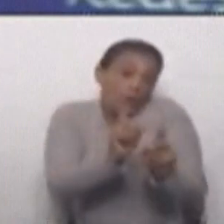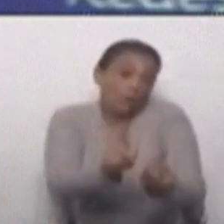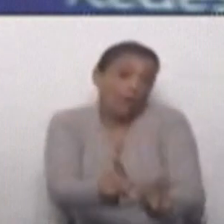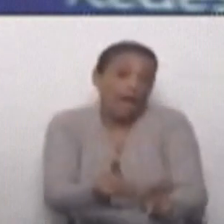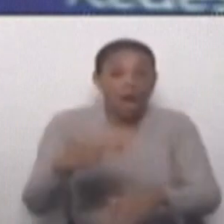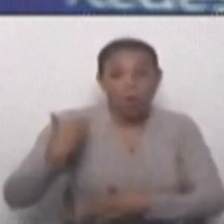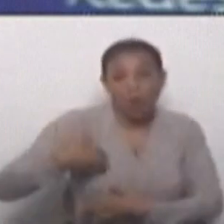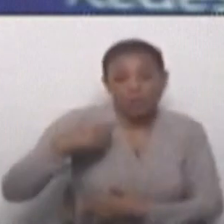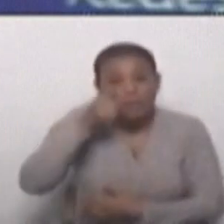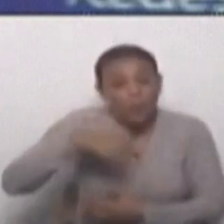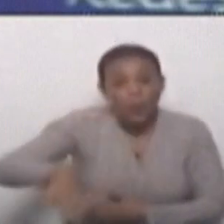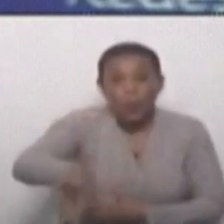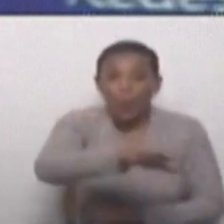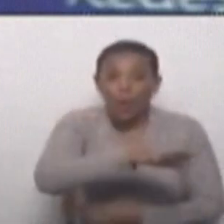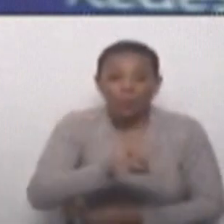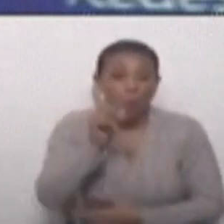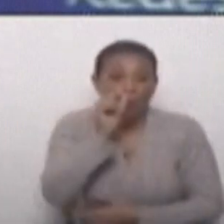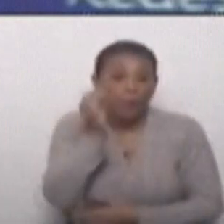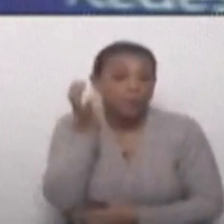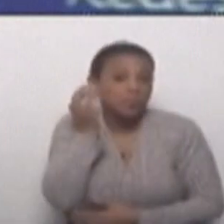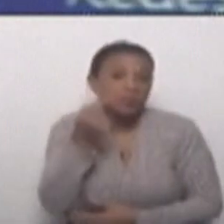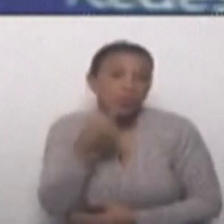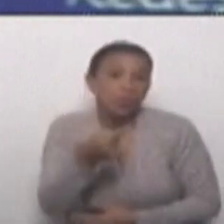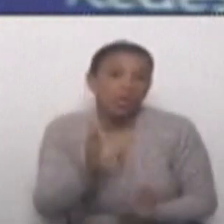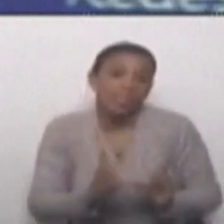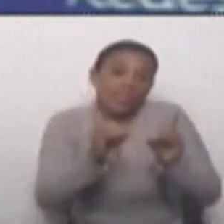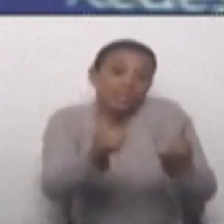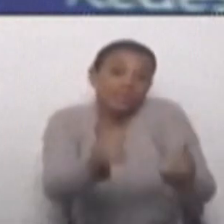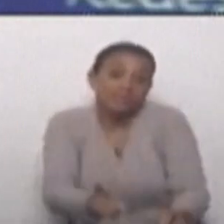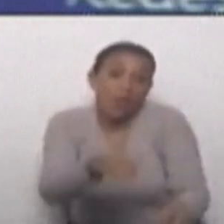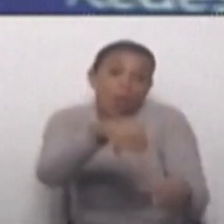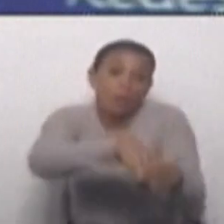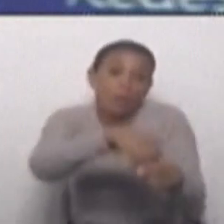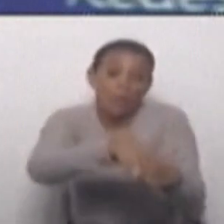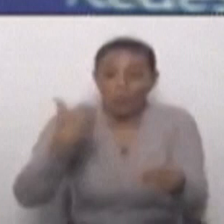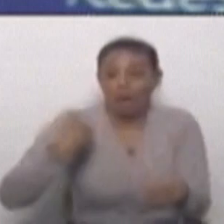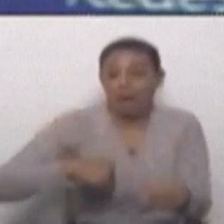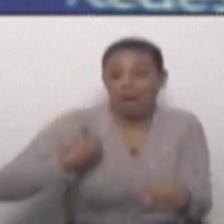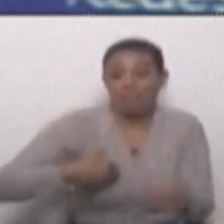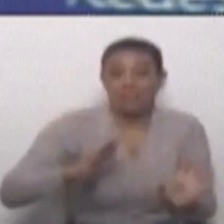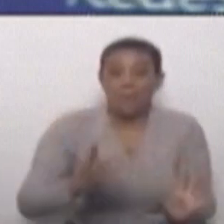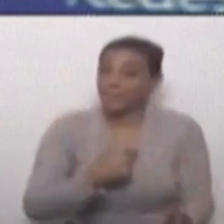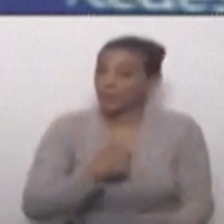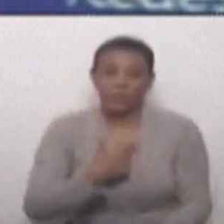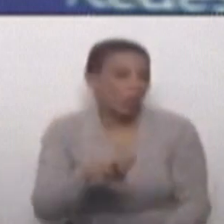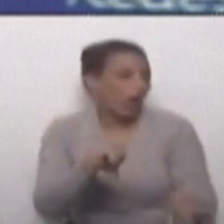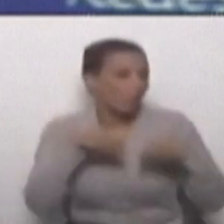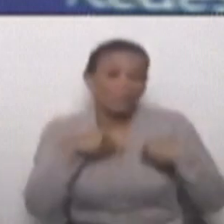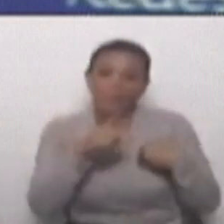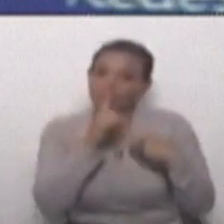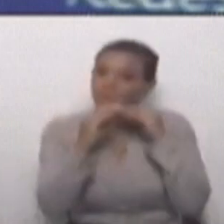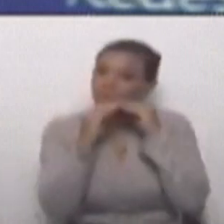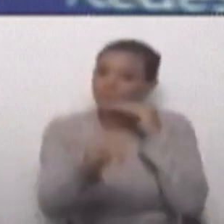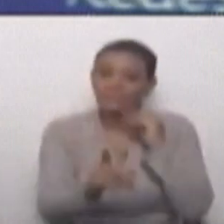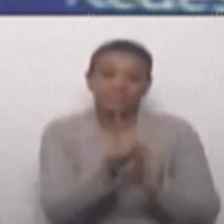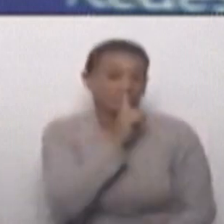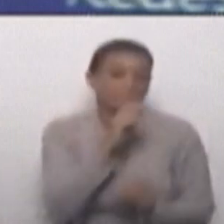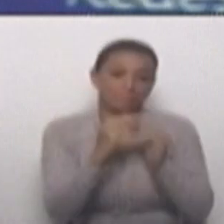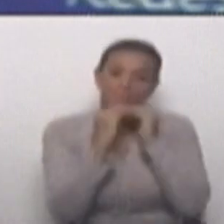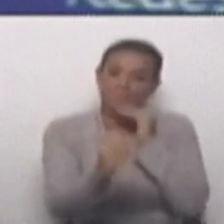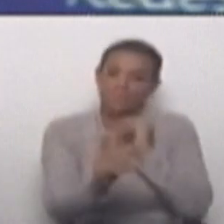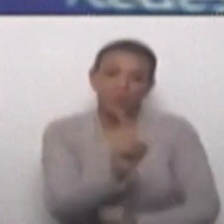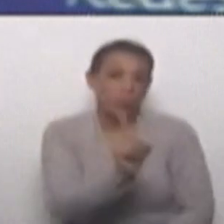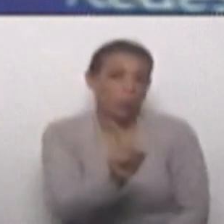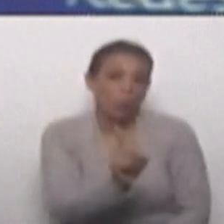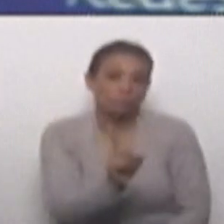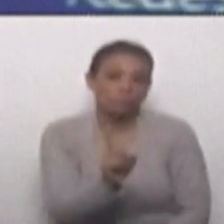los argentinos y a las argentinas les decimos, ustedes decidieron, pero nosotros no vamos a callar, porque